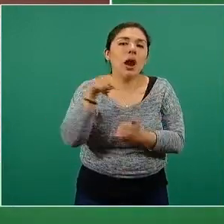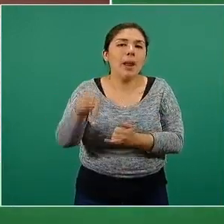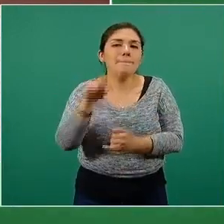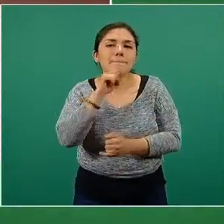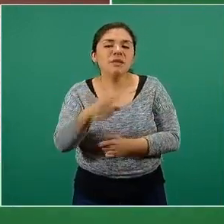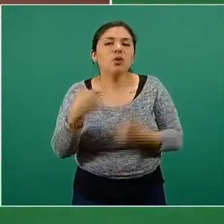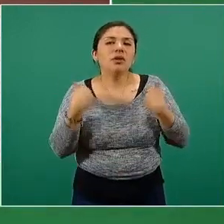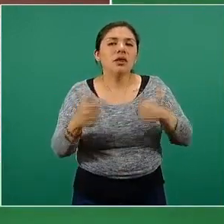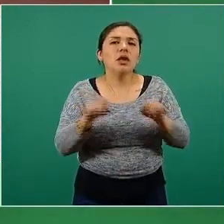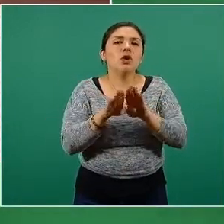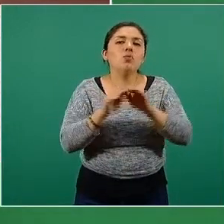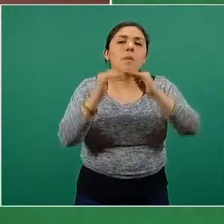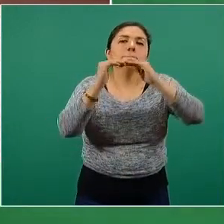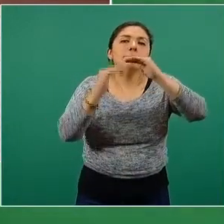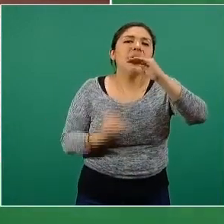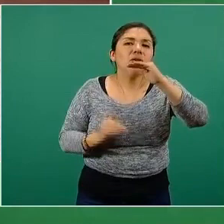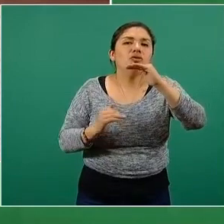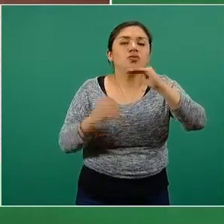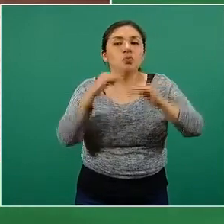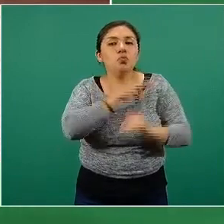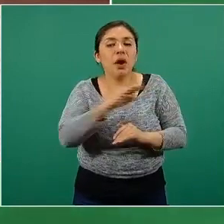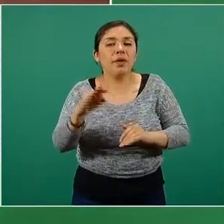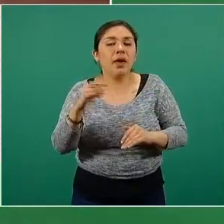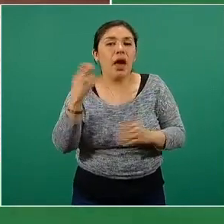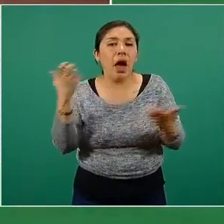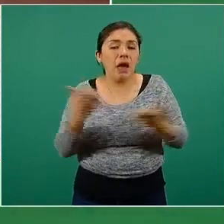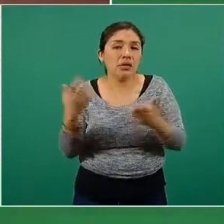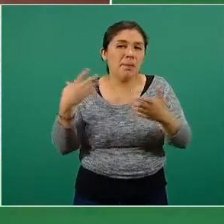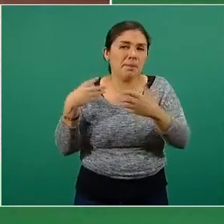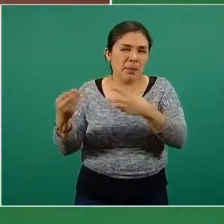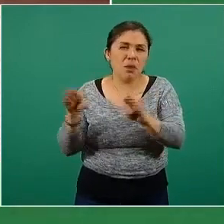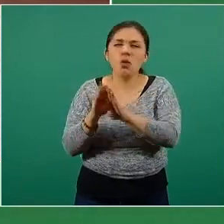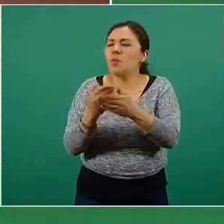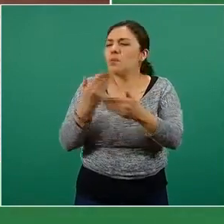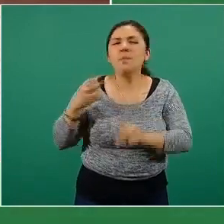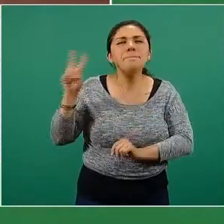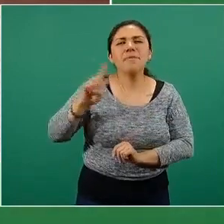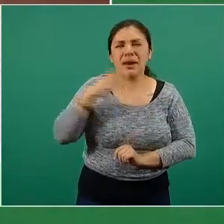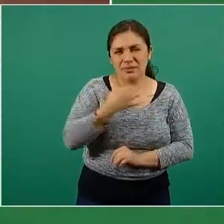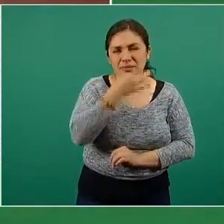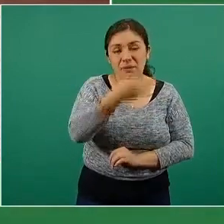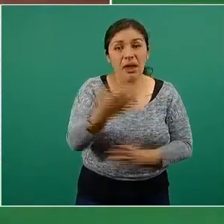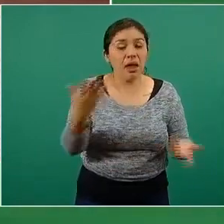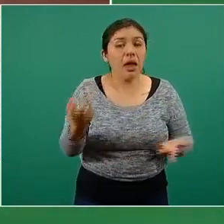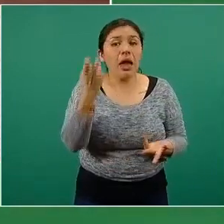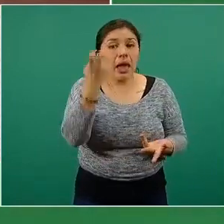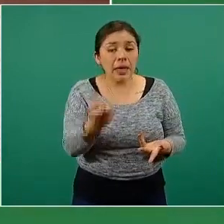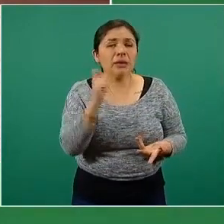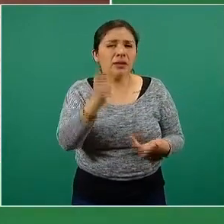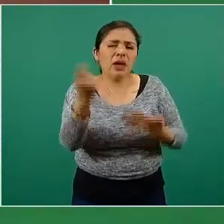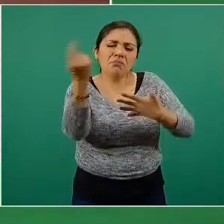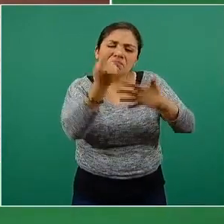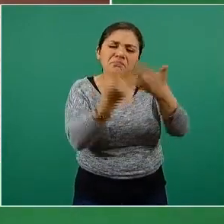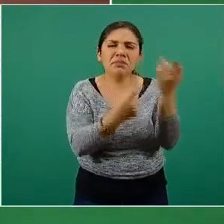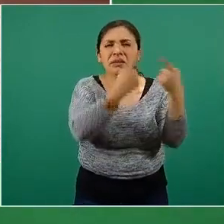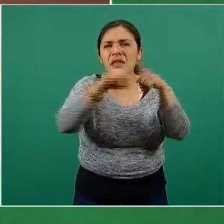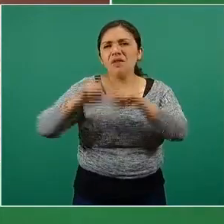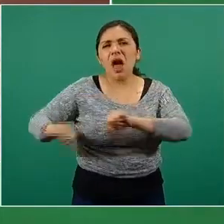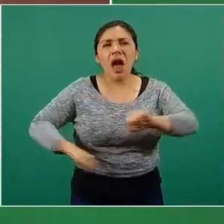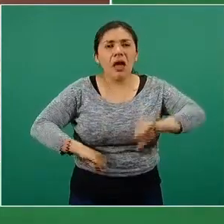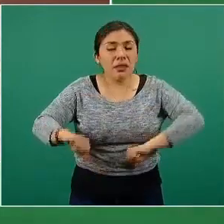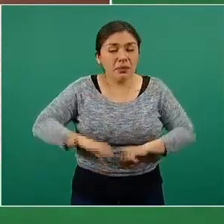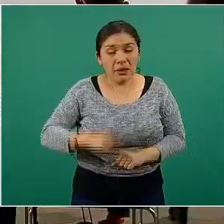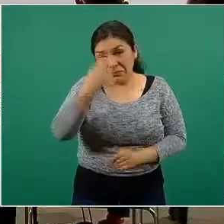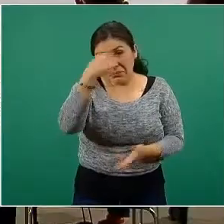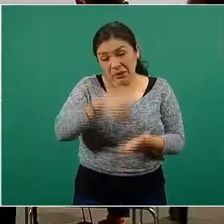una disminución de la positividad, como también mostramos el viernes pasado. Entonces, digo, es un conjunto de acciones y creo